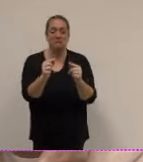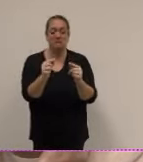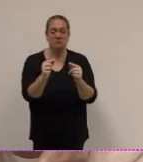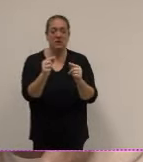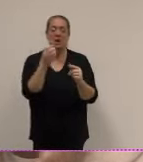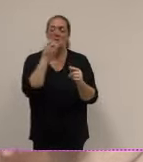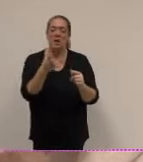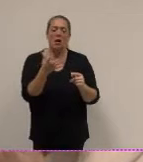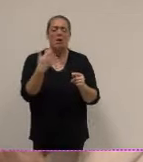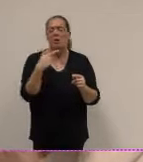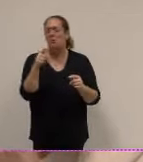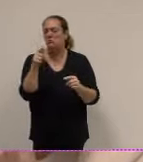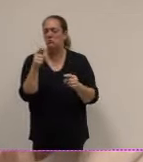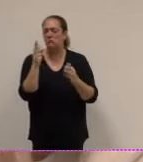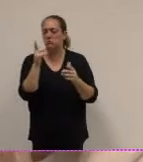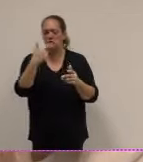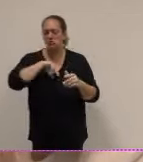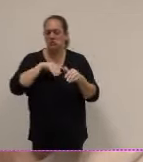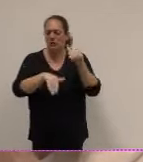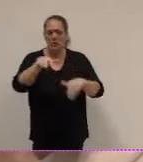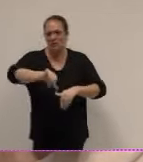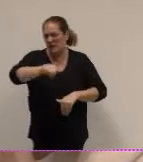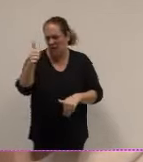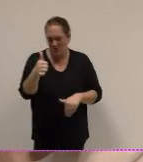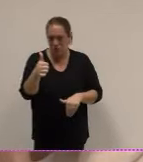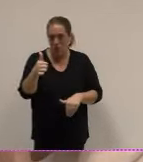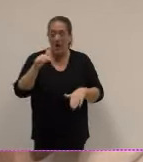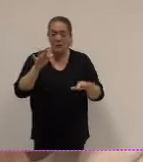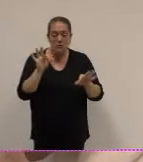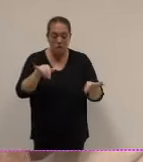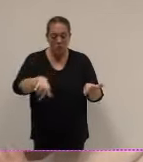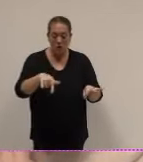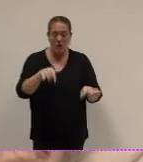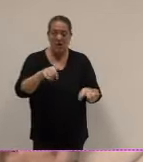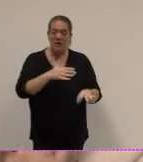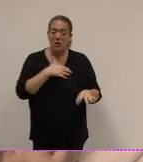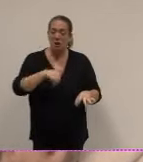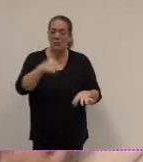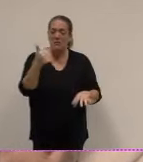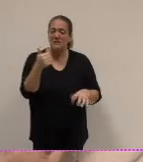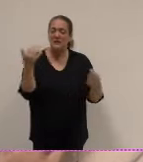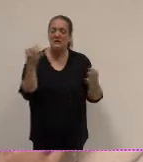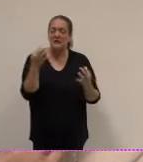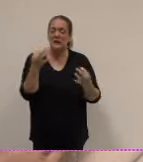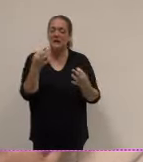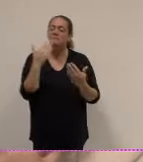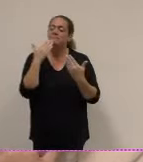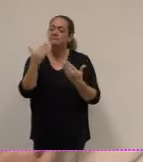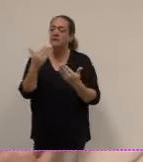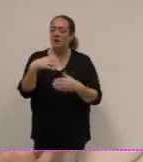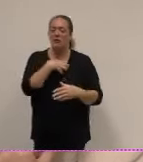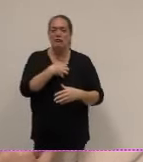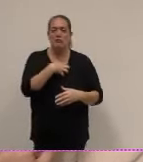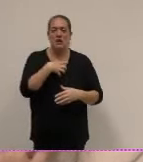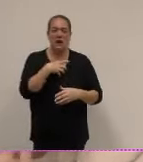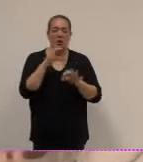ellas, votaríamos a favor, pero sobre todo quiero aprovechar este momento para agradecer el trabajo de todos los funcionarios en